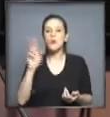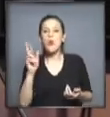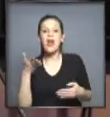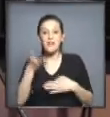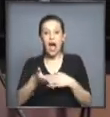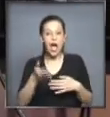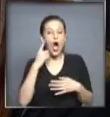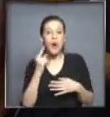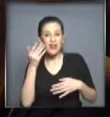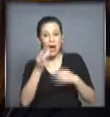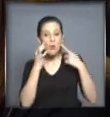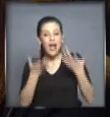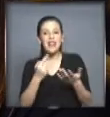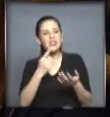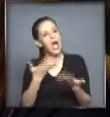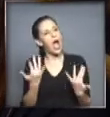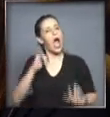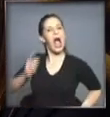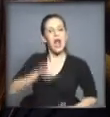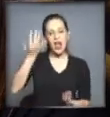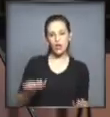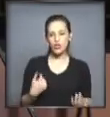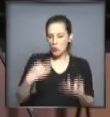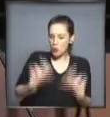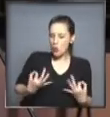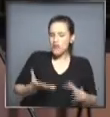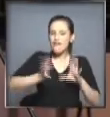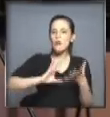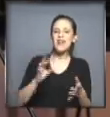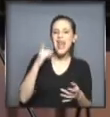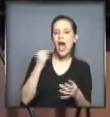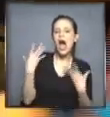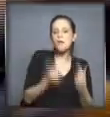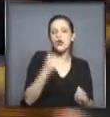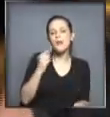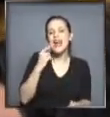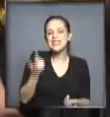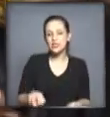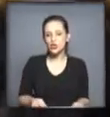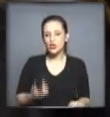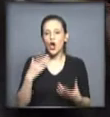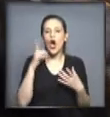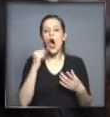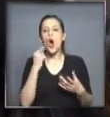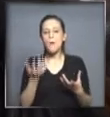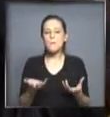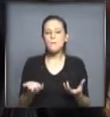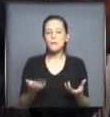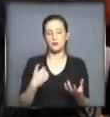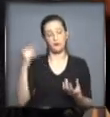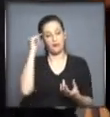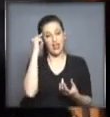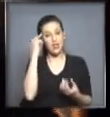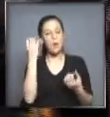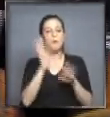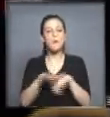cae ganador, campeón. ¿Cómo hiciste? ¿Por qué es eso? ¿Qué es machismo? Es un estereotipo de la solidaridad, creo. Yo creo que es porque las chicas